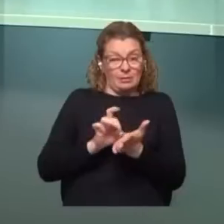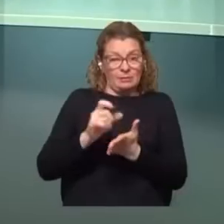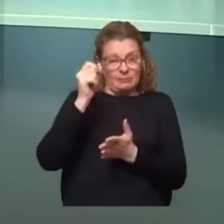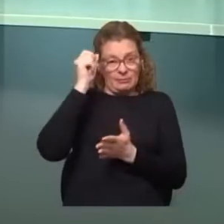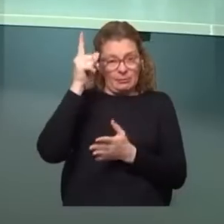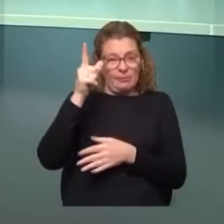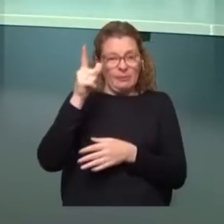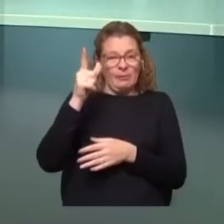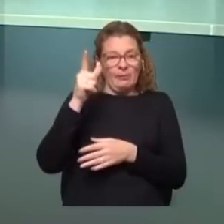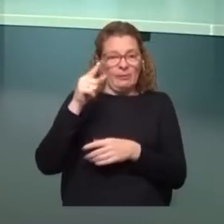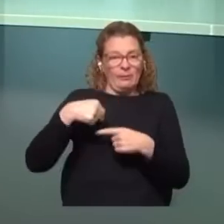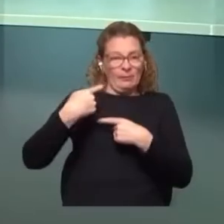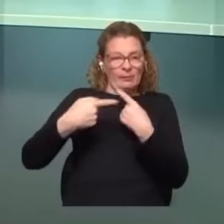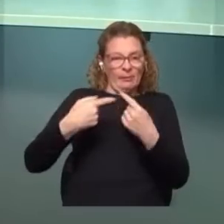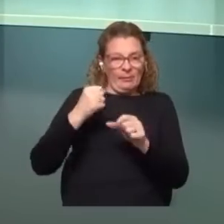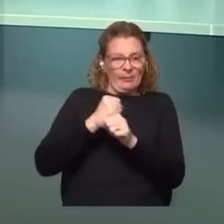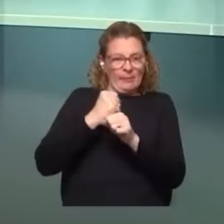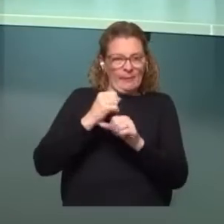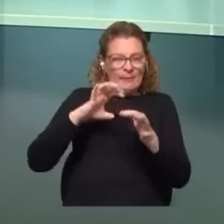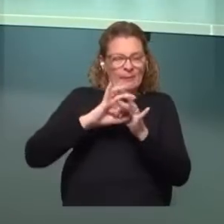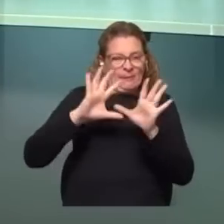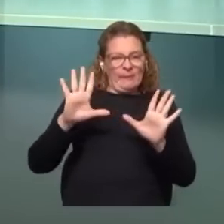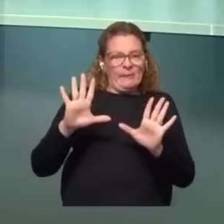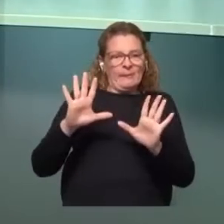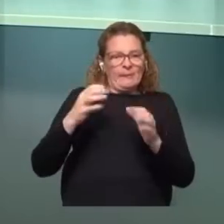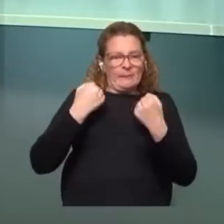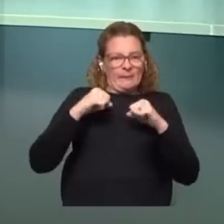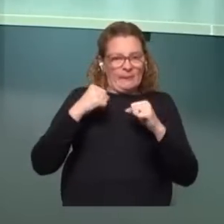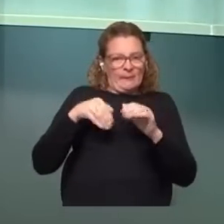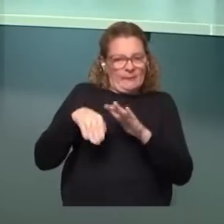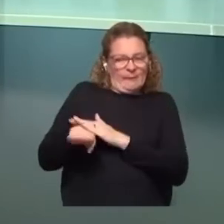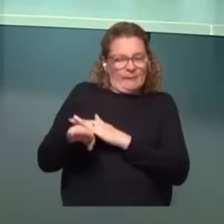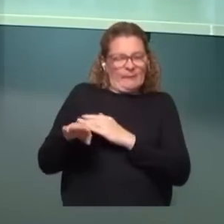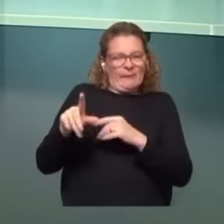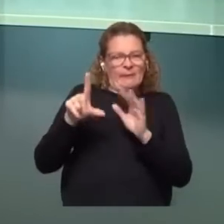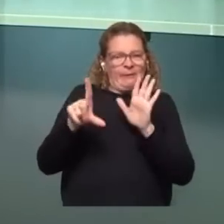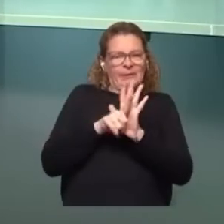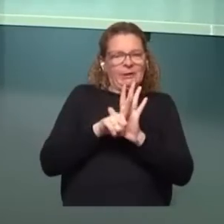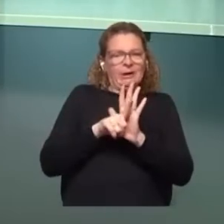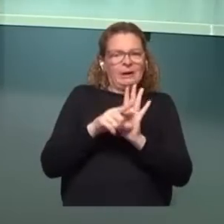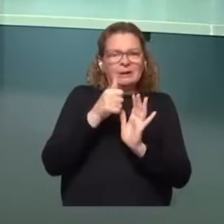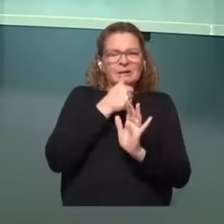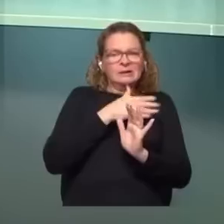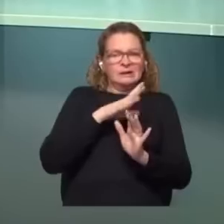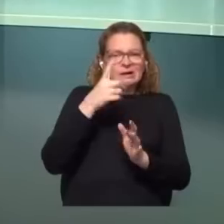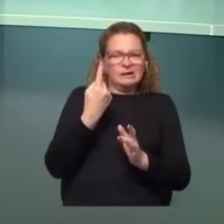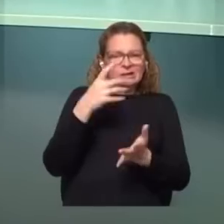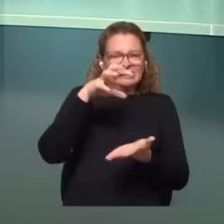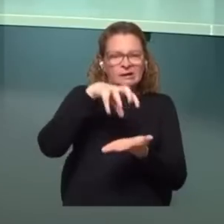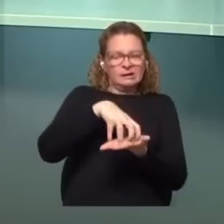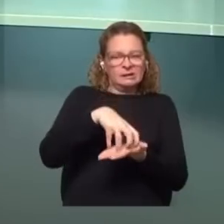inteligencia siguieran operando en democracia siendo prácticas ilegales según la historiadora hay que buscar un lugar donde